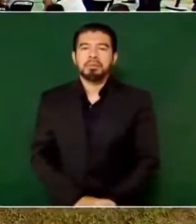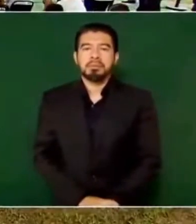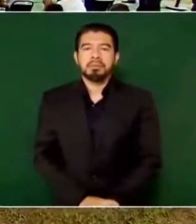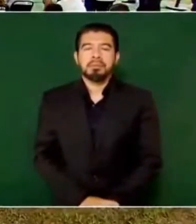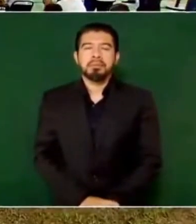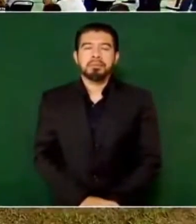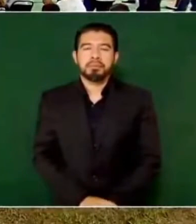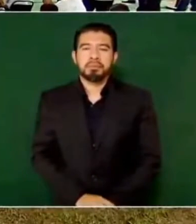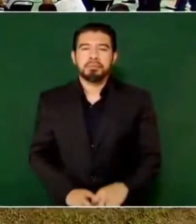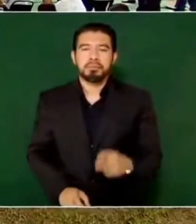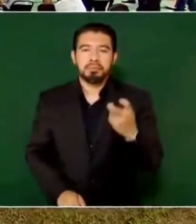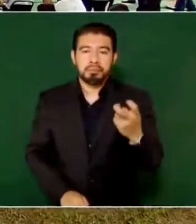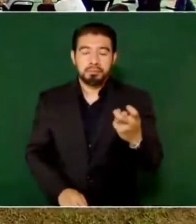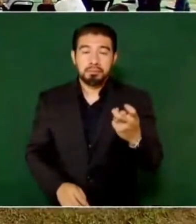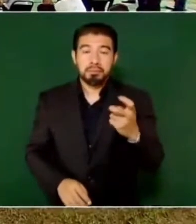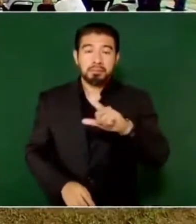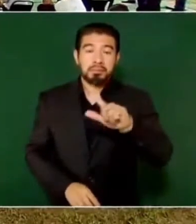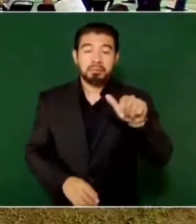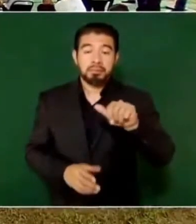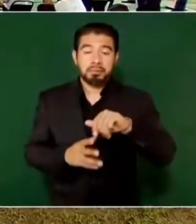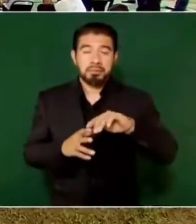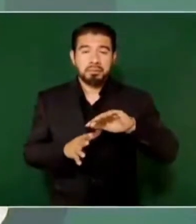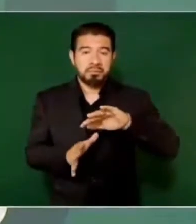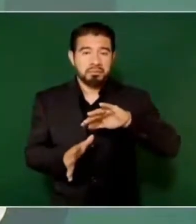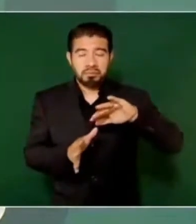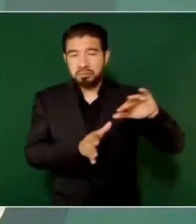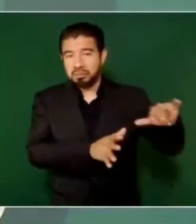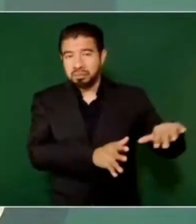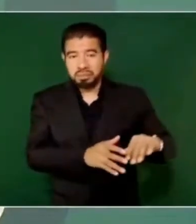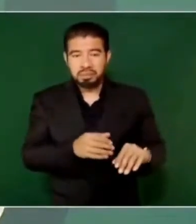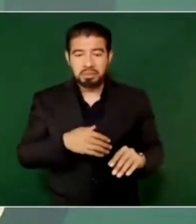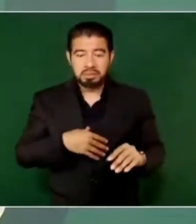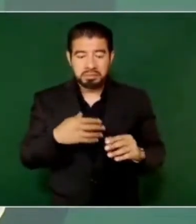hacía a un lado en el análisis, no solo